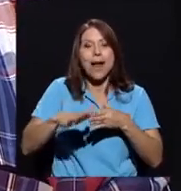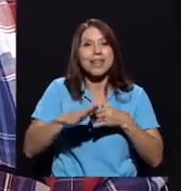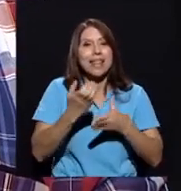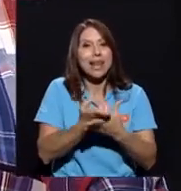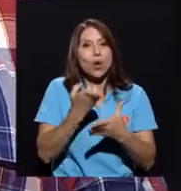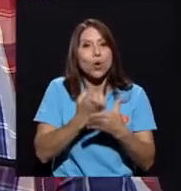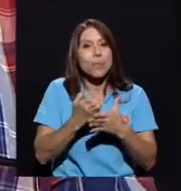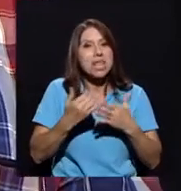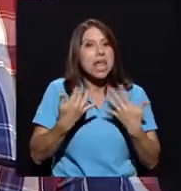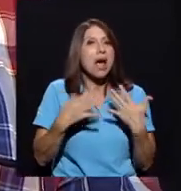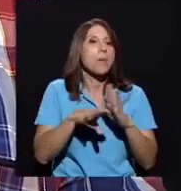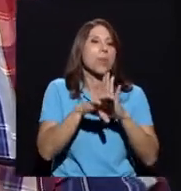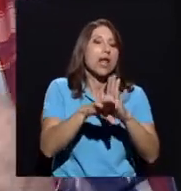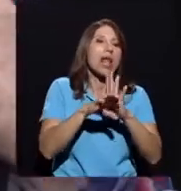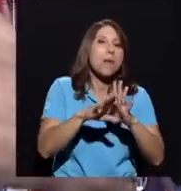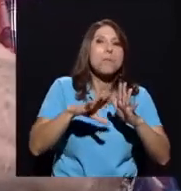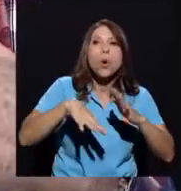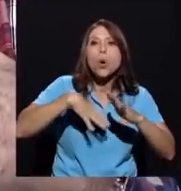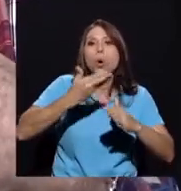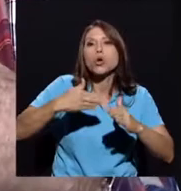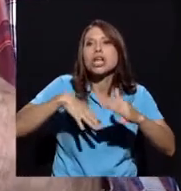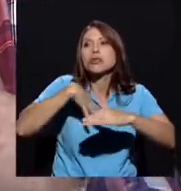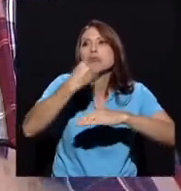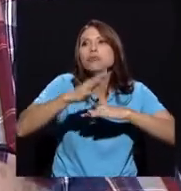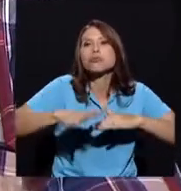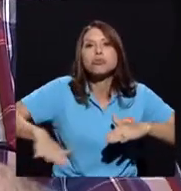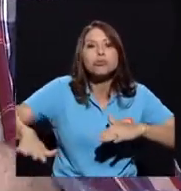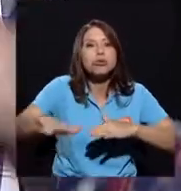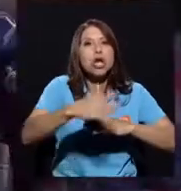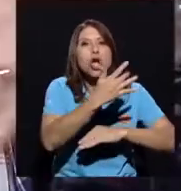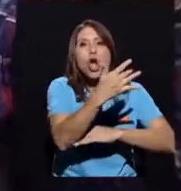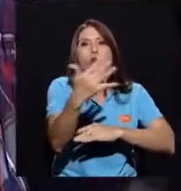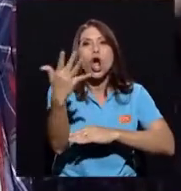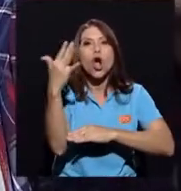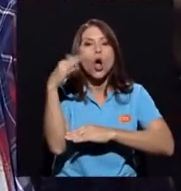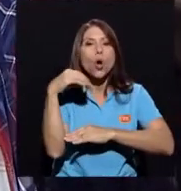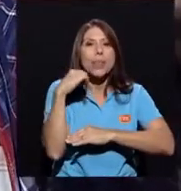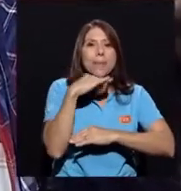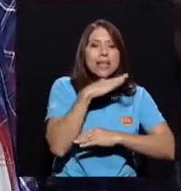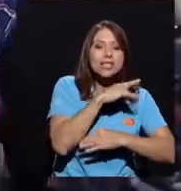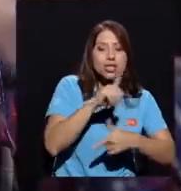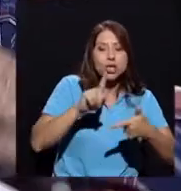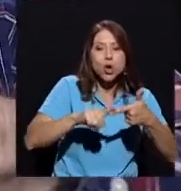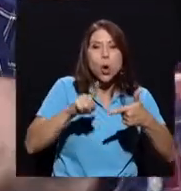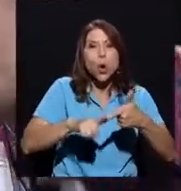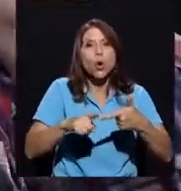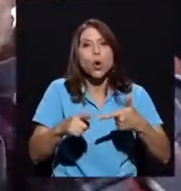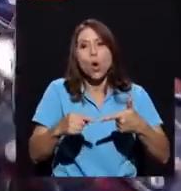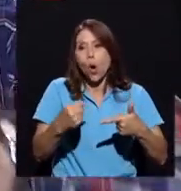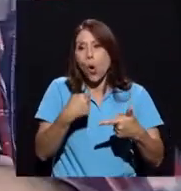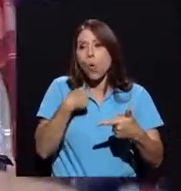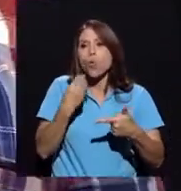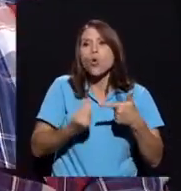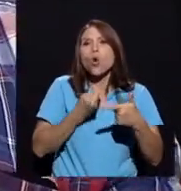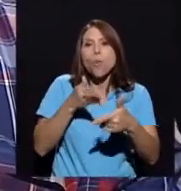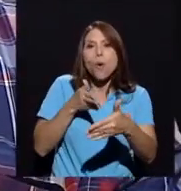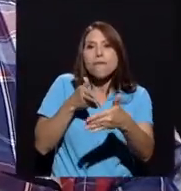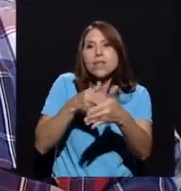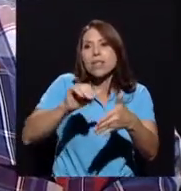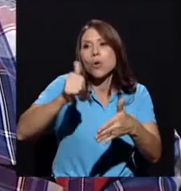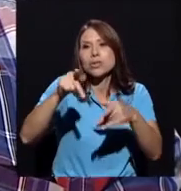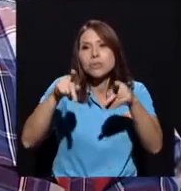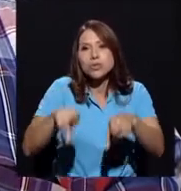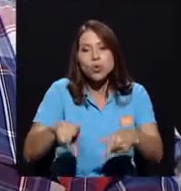la contaminación ambiental los efectos que las acciones de uno tienen sobre terceros y cómo meter eso en la teoría económica